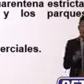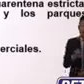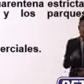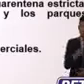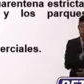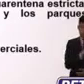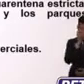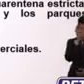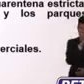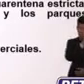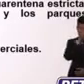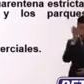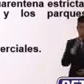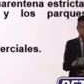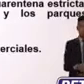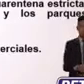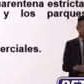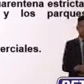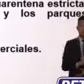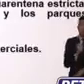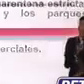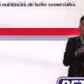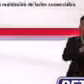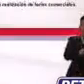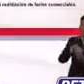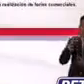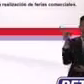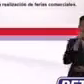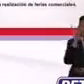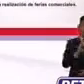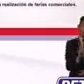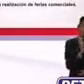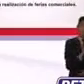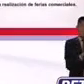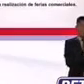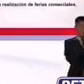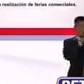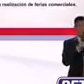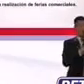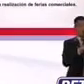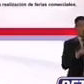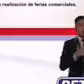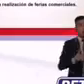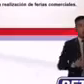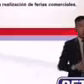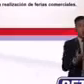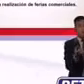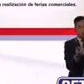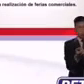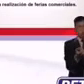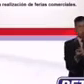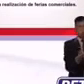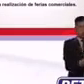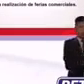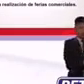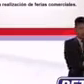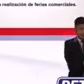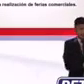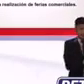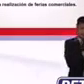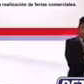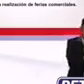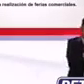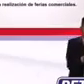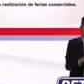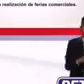cuarentena general, por los buenos indicadores y el alivio que hemos tenido en nuevos casos, en reducción